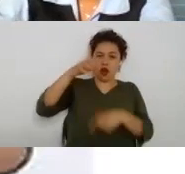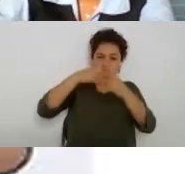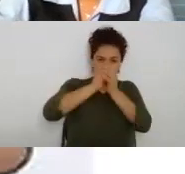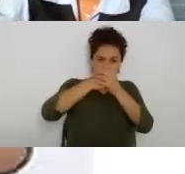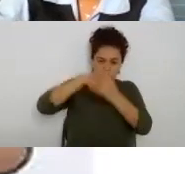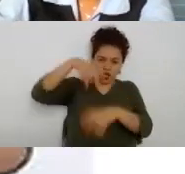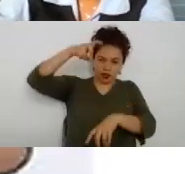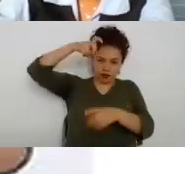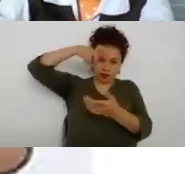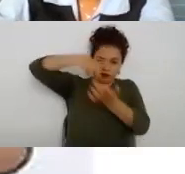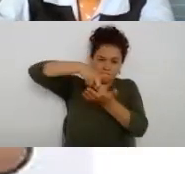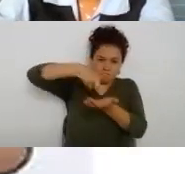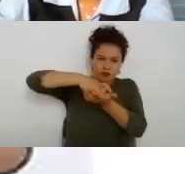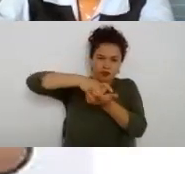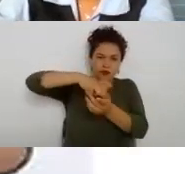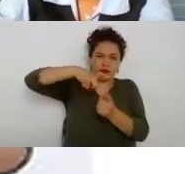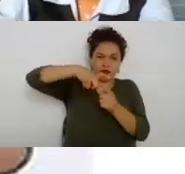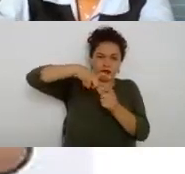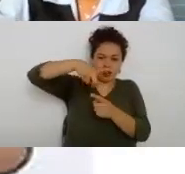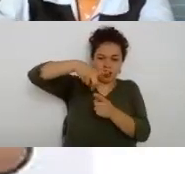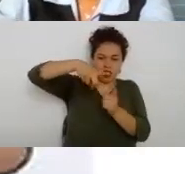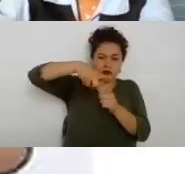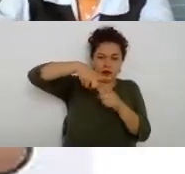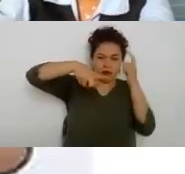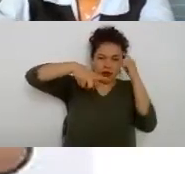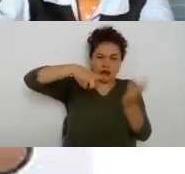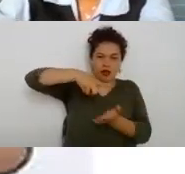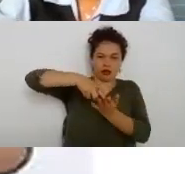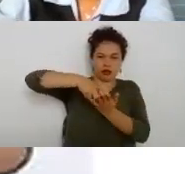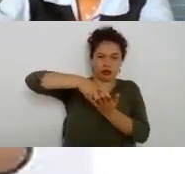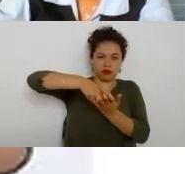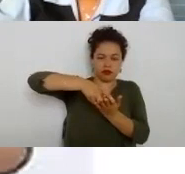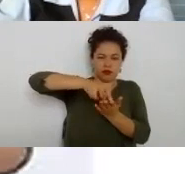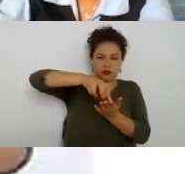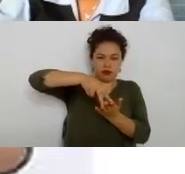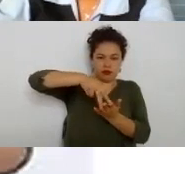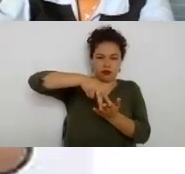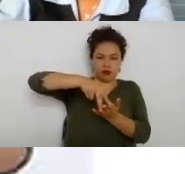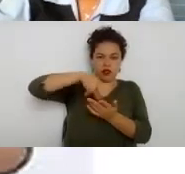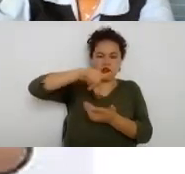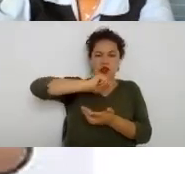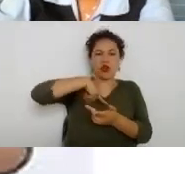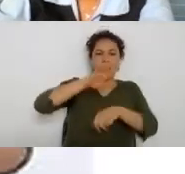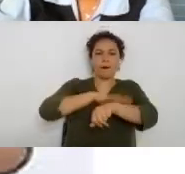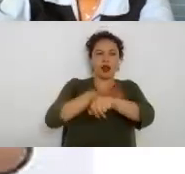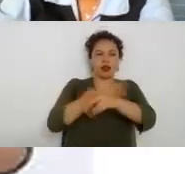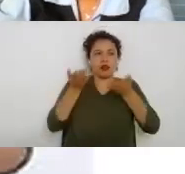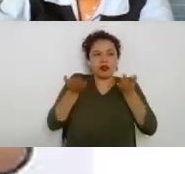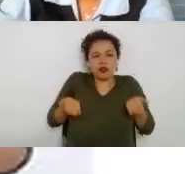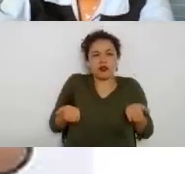que nos va a servir de apoyo, ¿de acuerdo? Al momento de levantarnos. Vamos a introducir nuestros brazos debajo de la